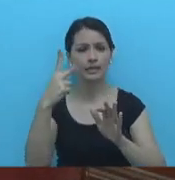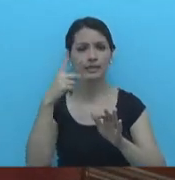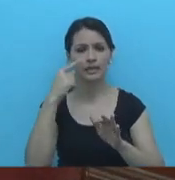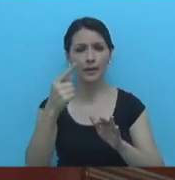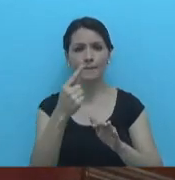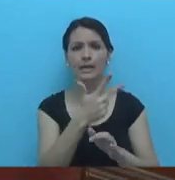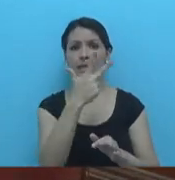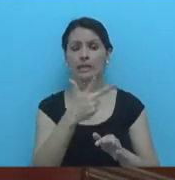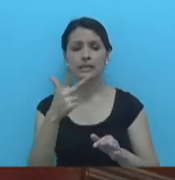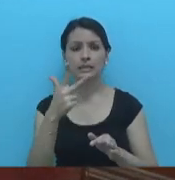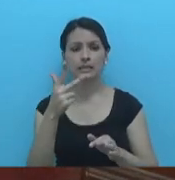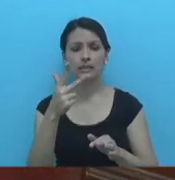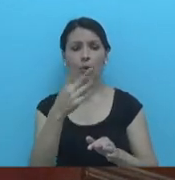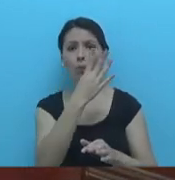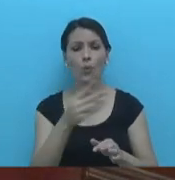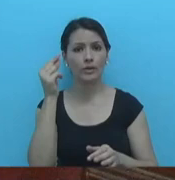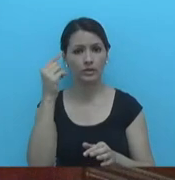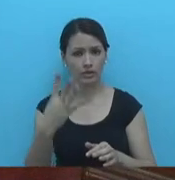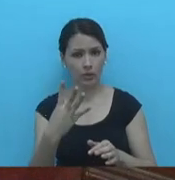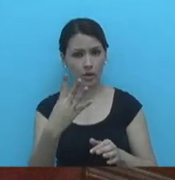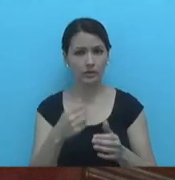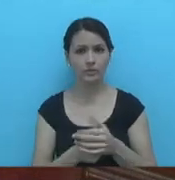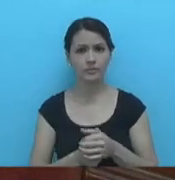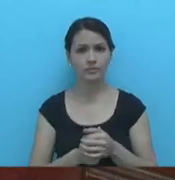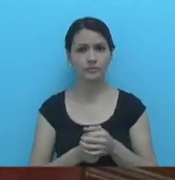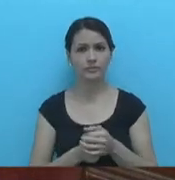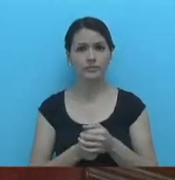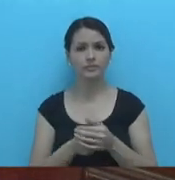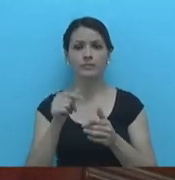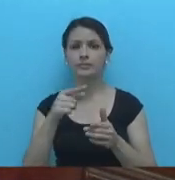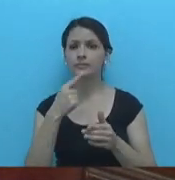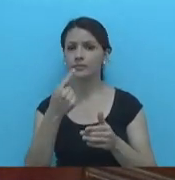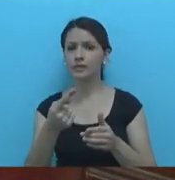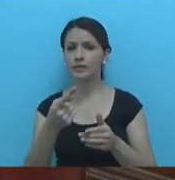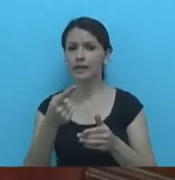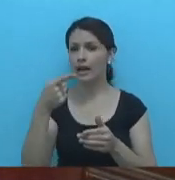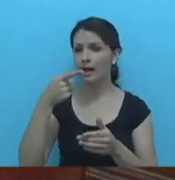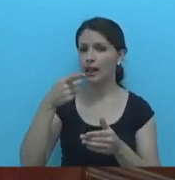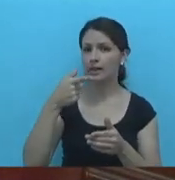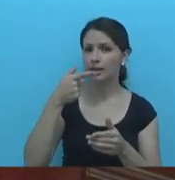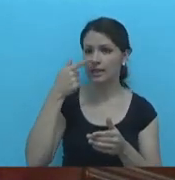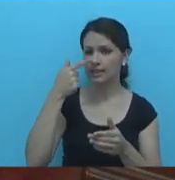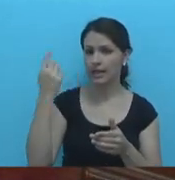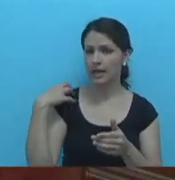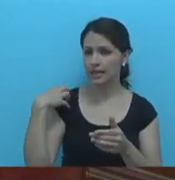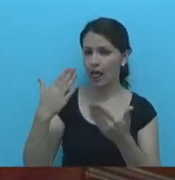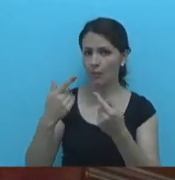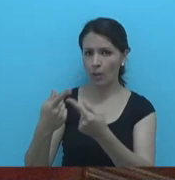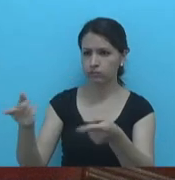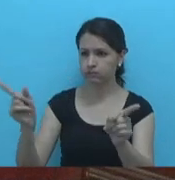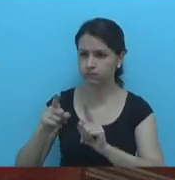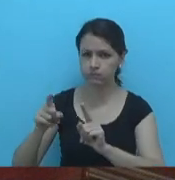33.434, mensaje del Poder Ejecutivo 4.604, por el cual se declara de interés general y sujeto a expropiación con todo